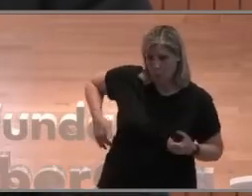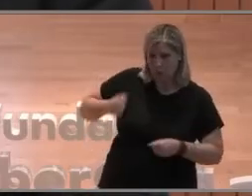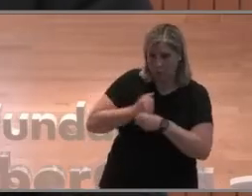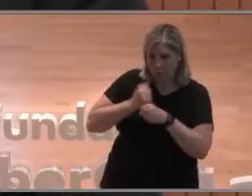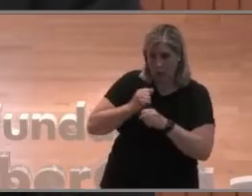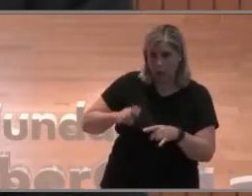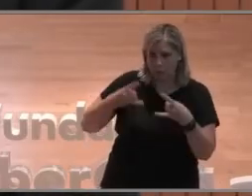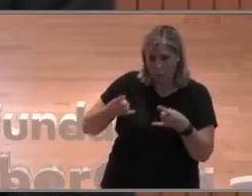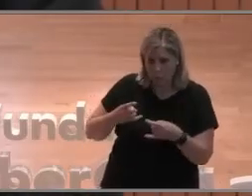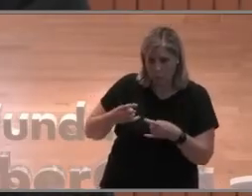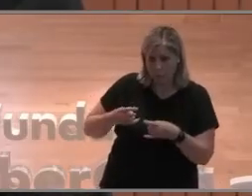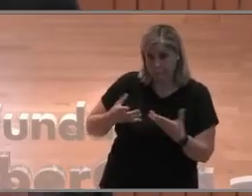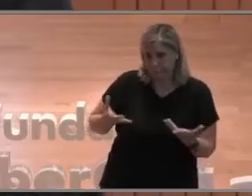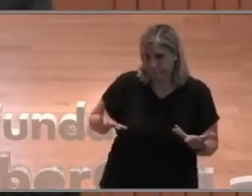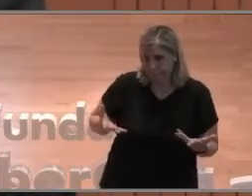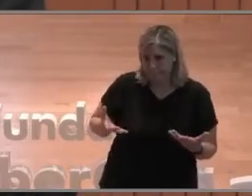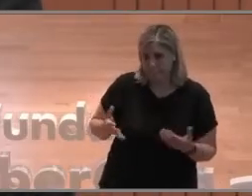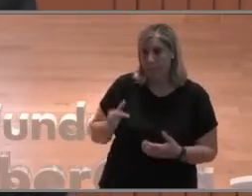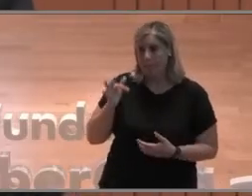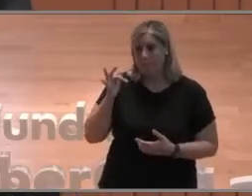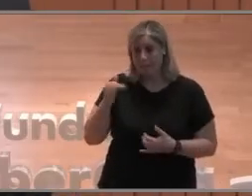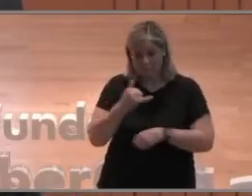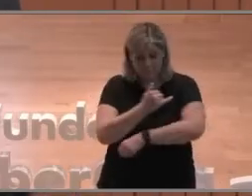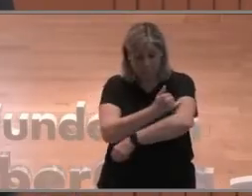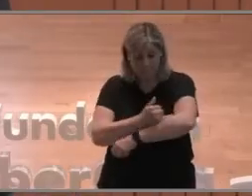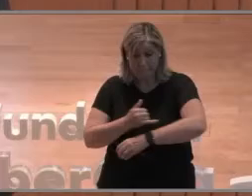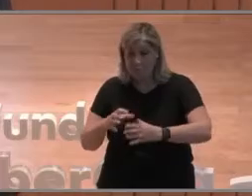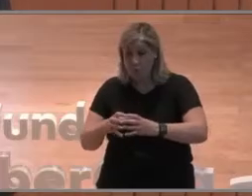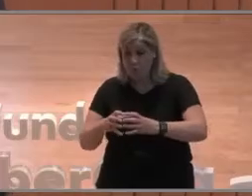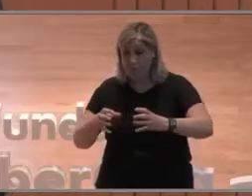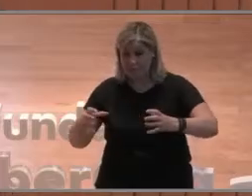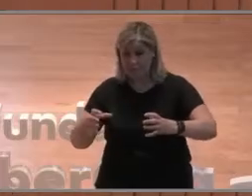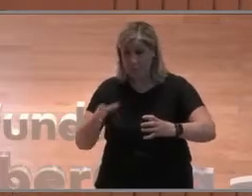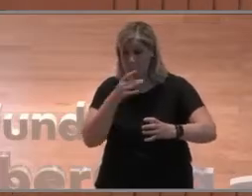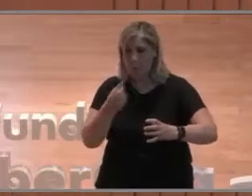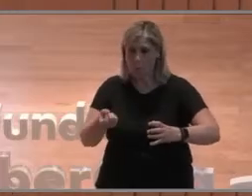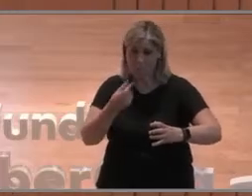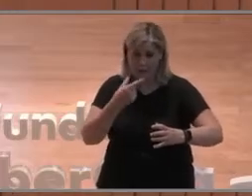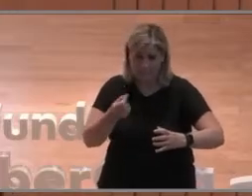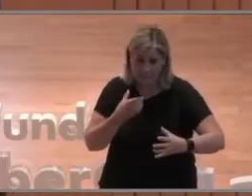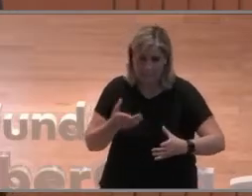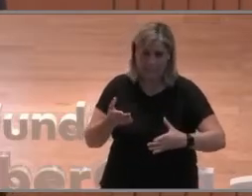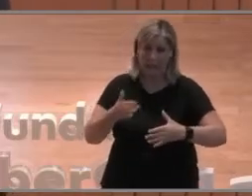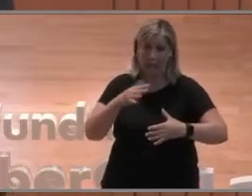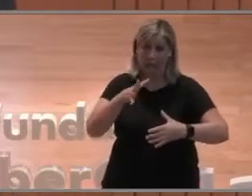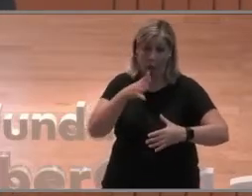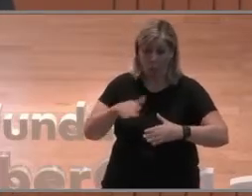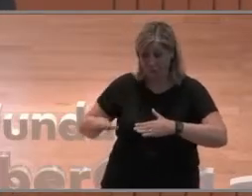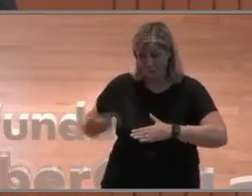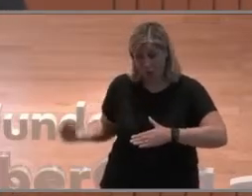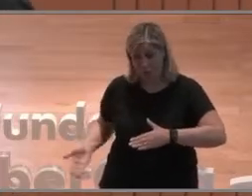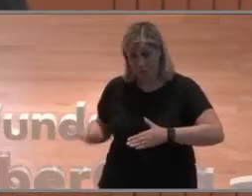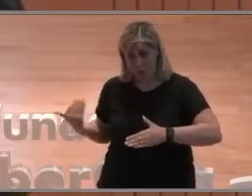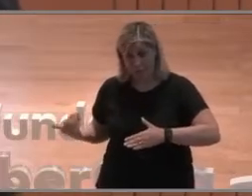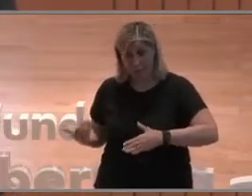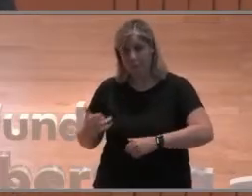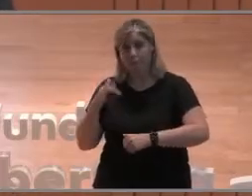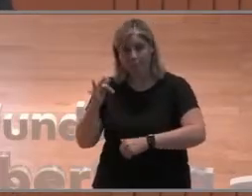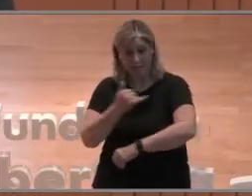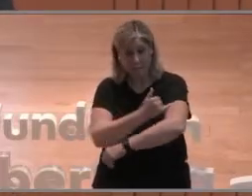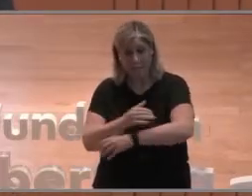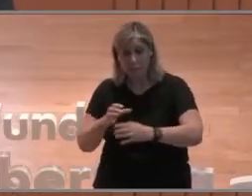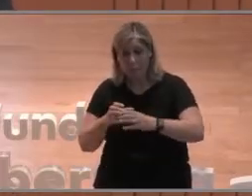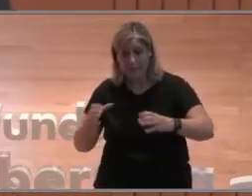trabajar más. Y su vasodilatación, con los diuréticos que también eliminan más agua, y la vasodilatación que tenía